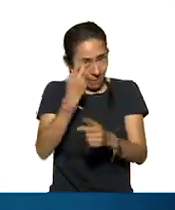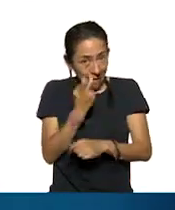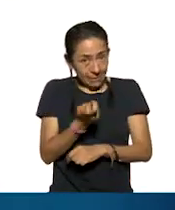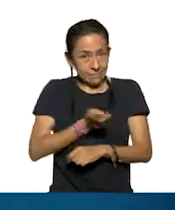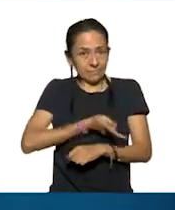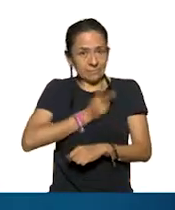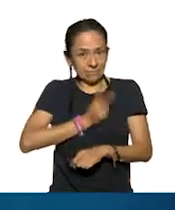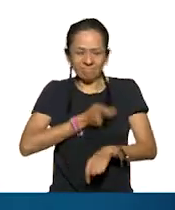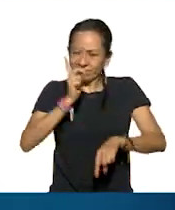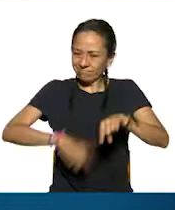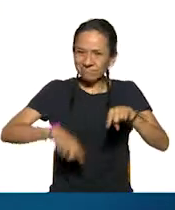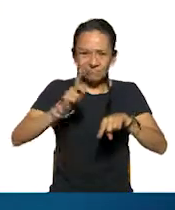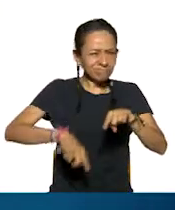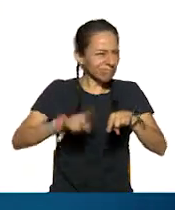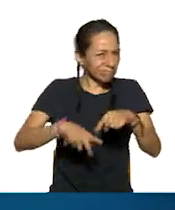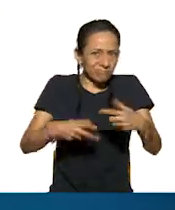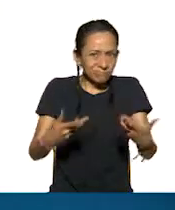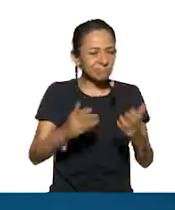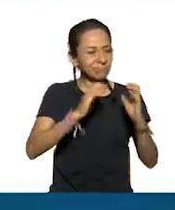unos a los otros.